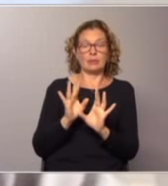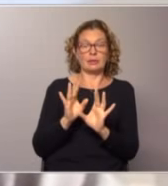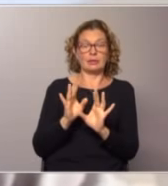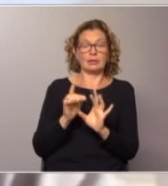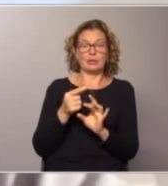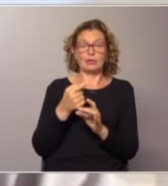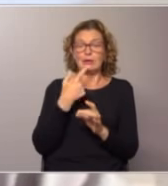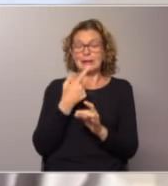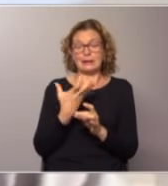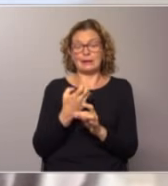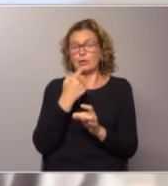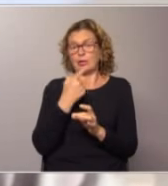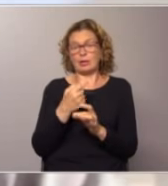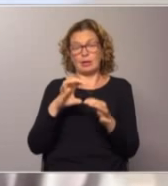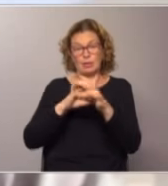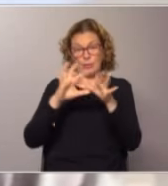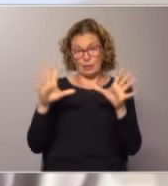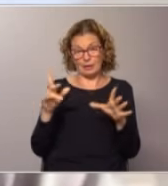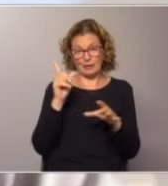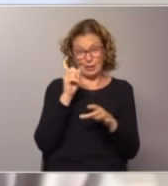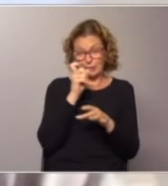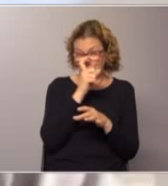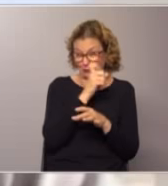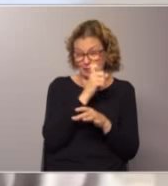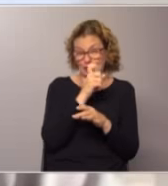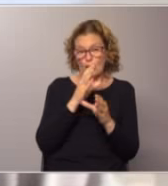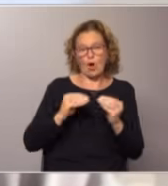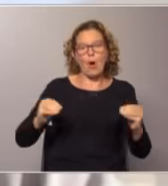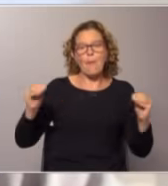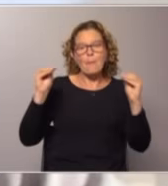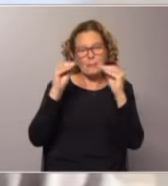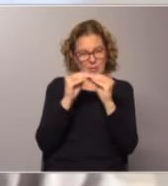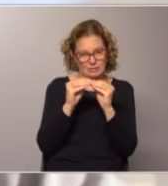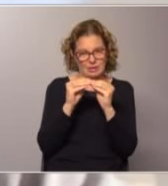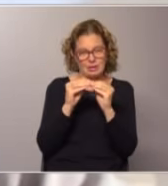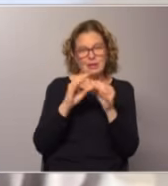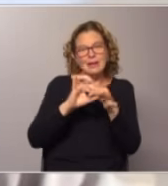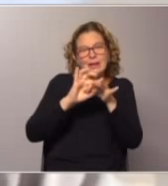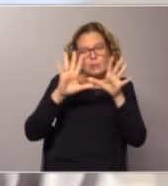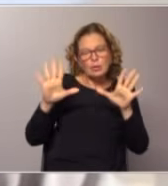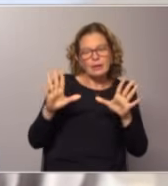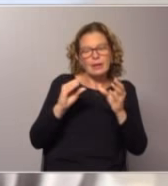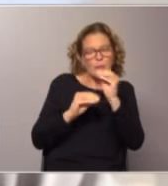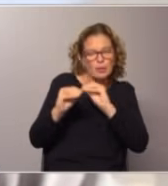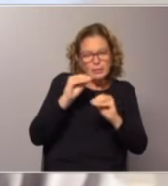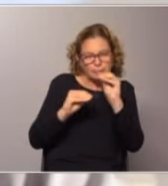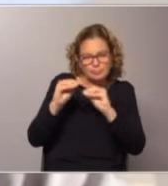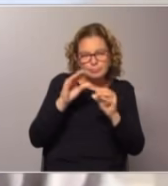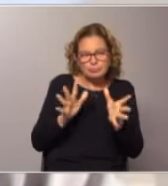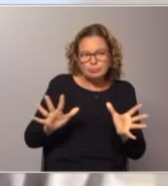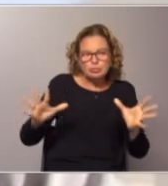tesis es precisamente que democracia compleja es democracia completas democracia que es capaz de articular que orquesta